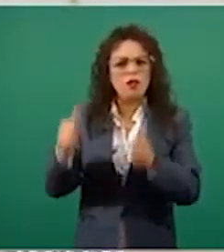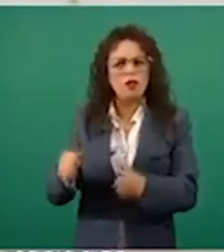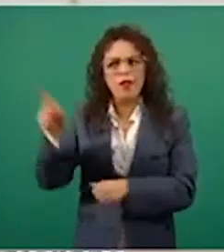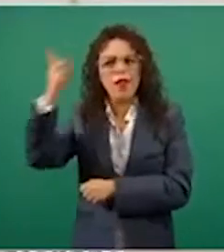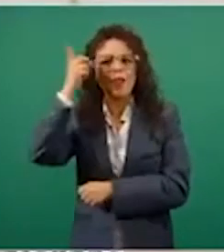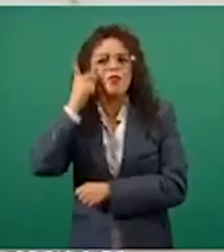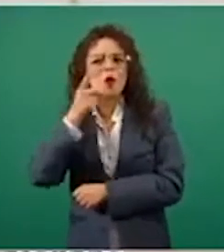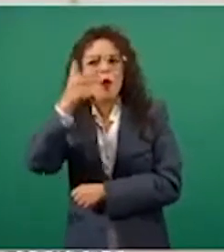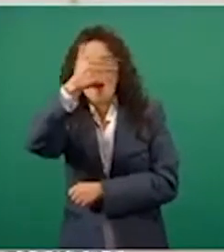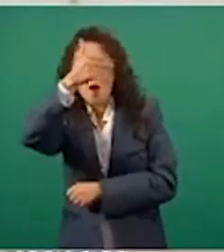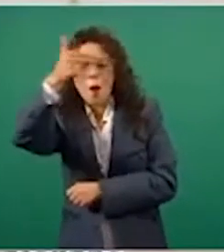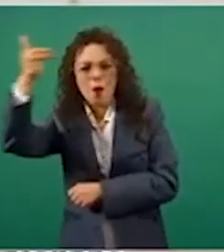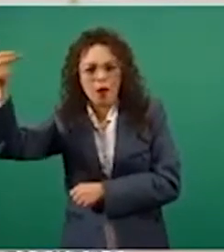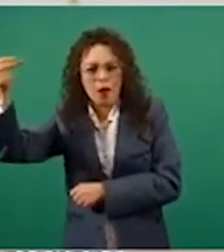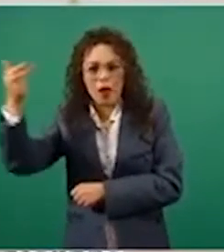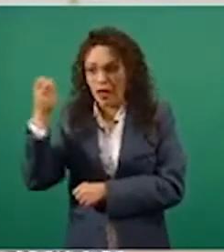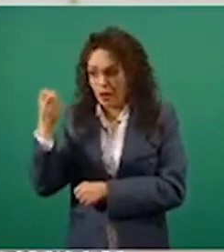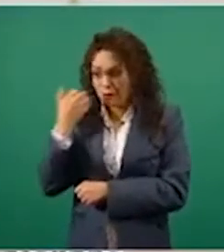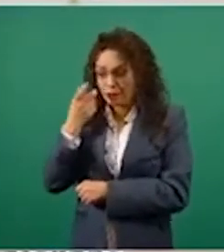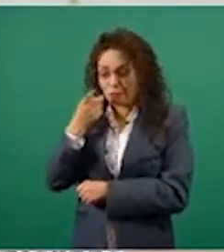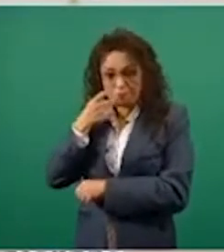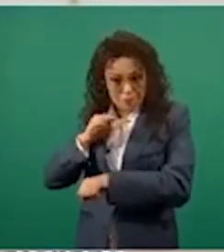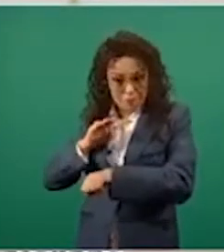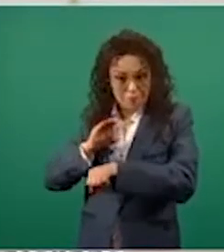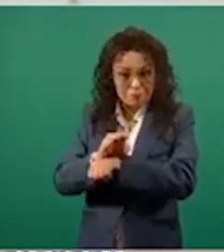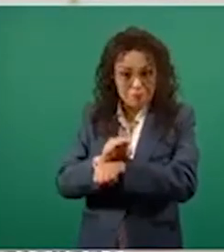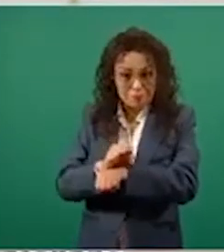no es la oposición.